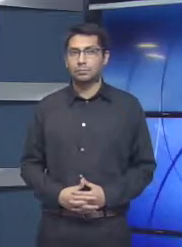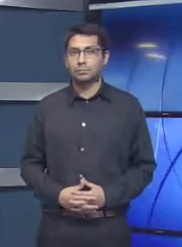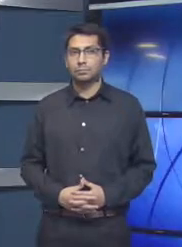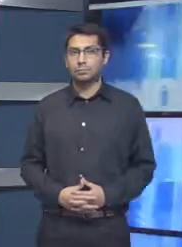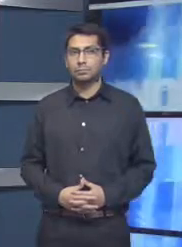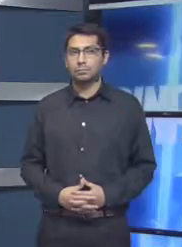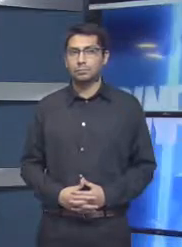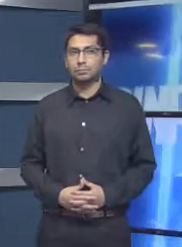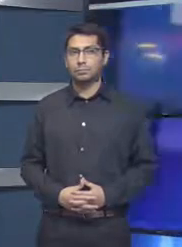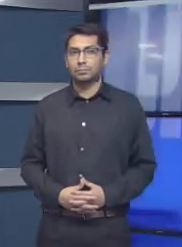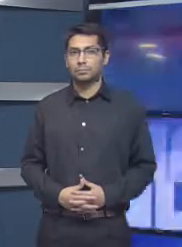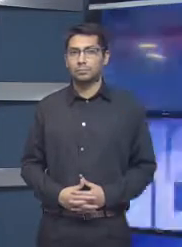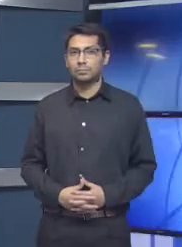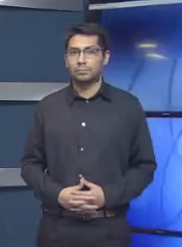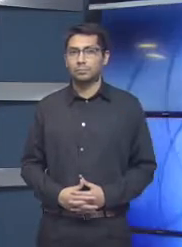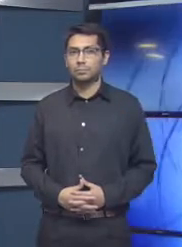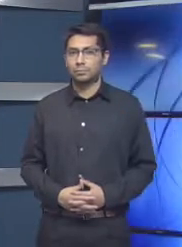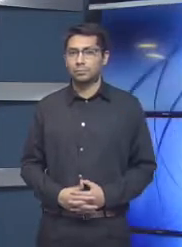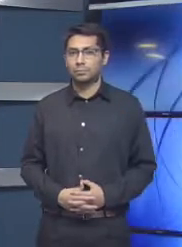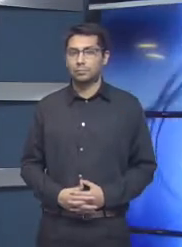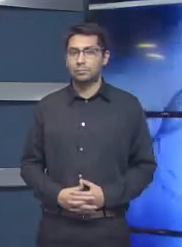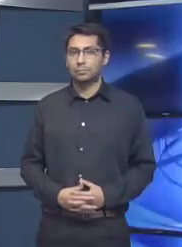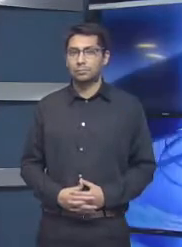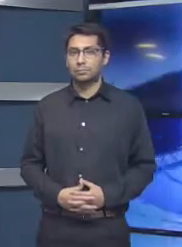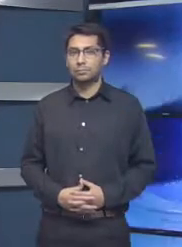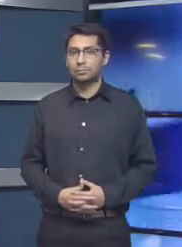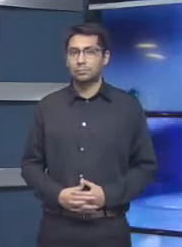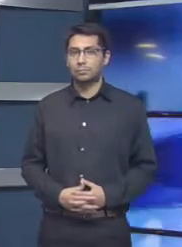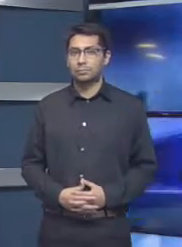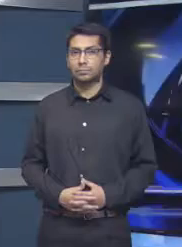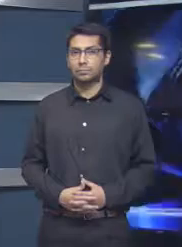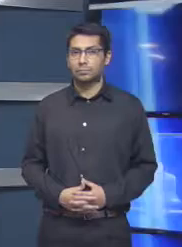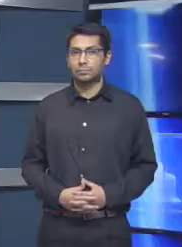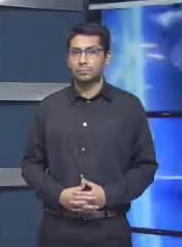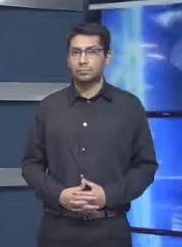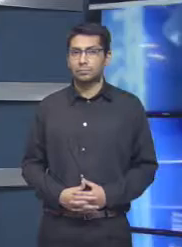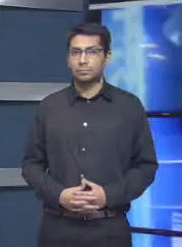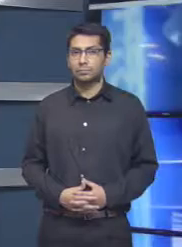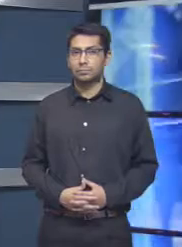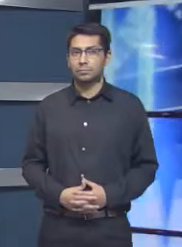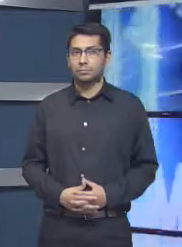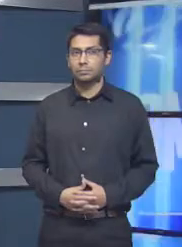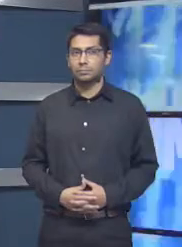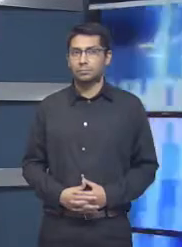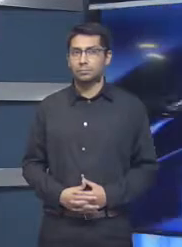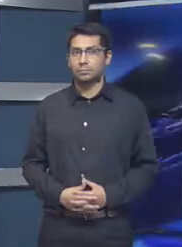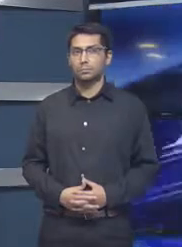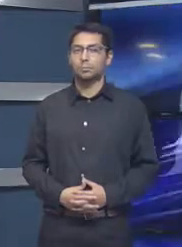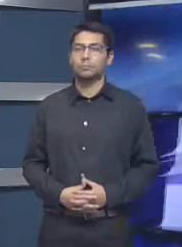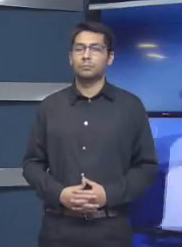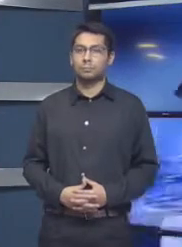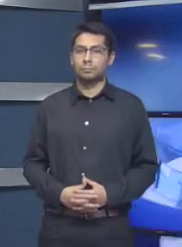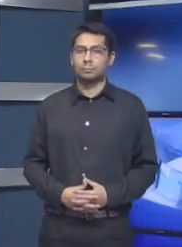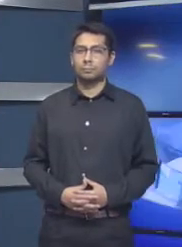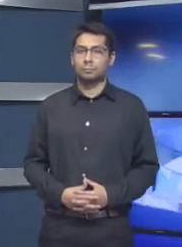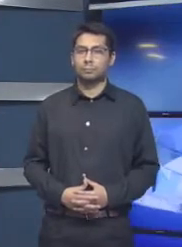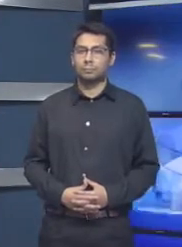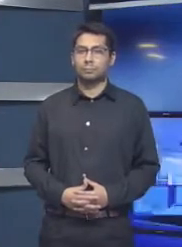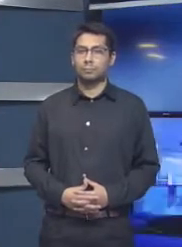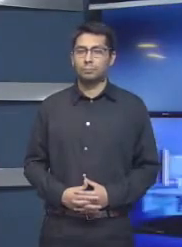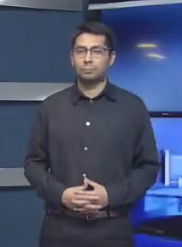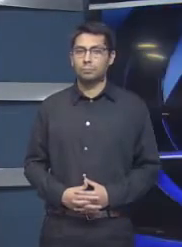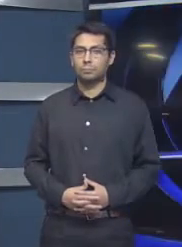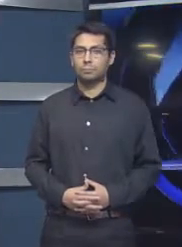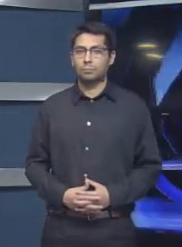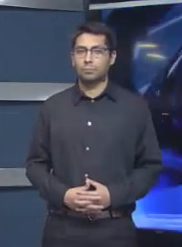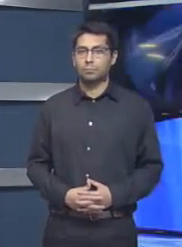las acreditaciones que van a tener. Porque no todos los bancos tienen la misma acreditación ni los mismos